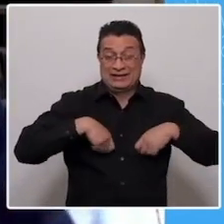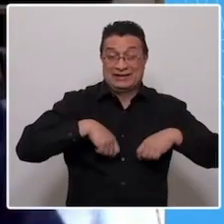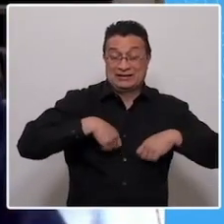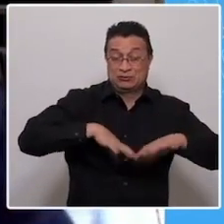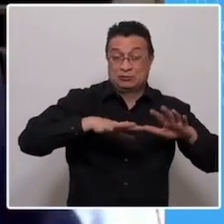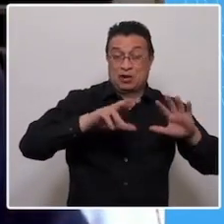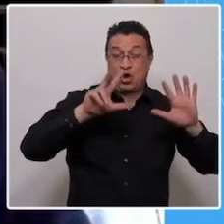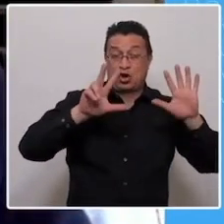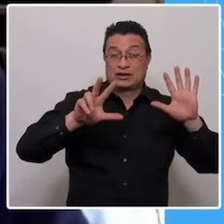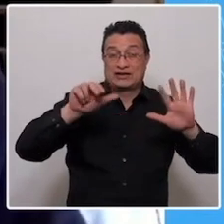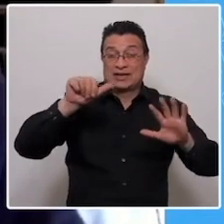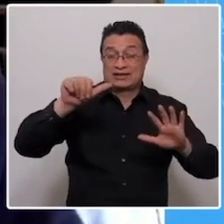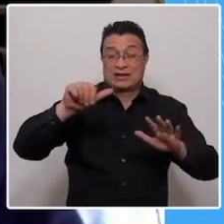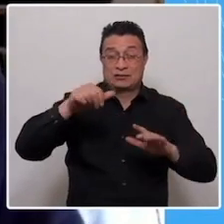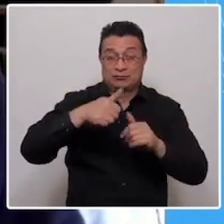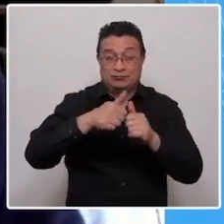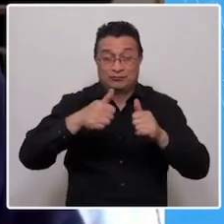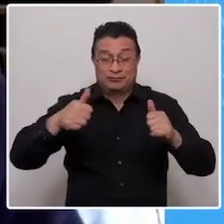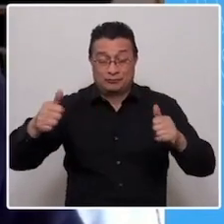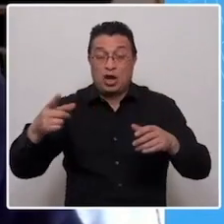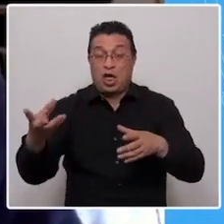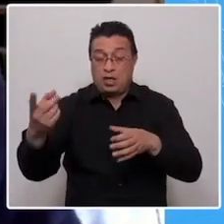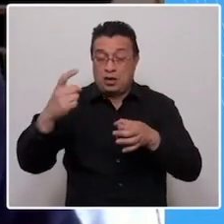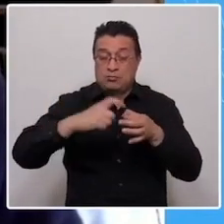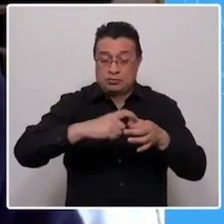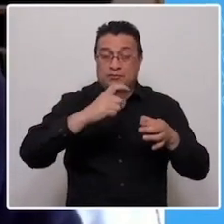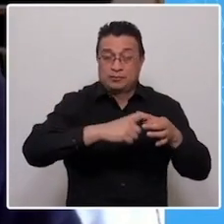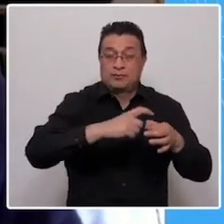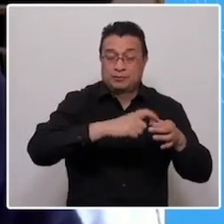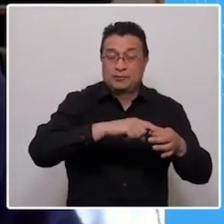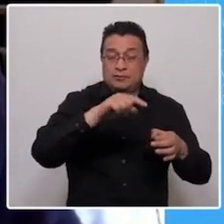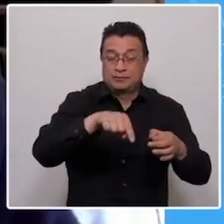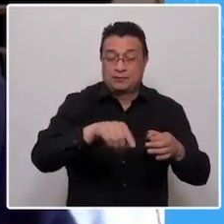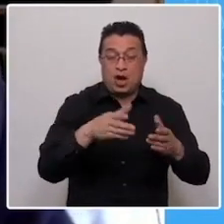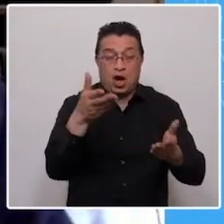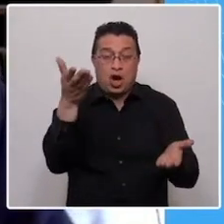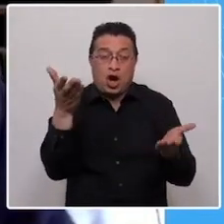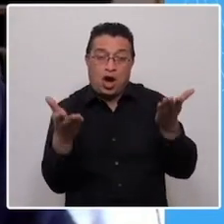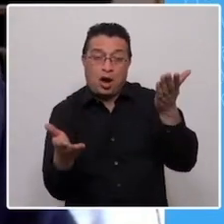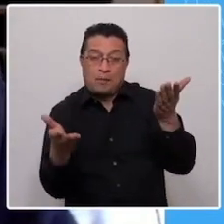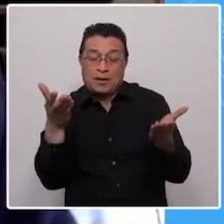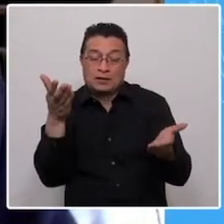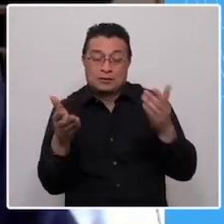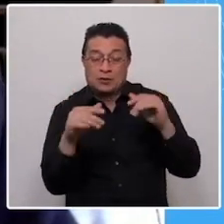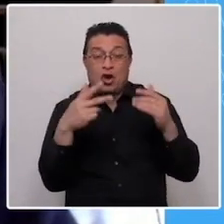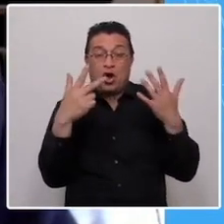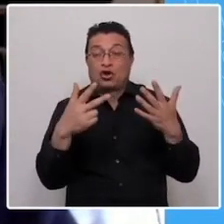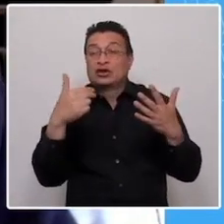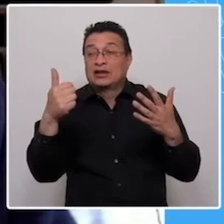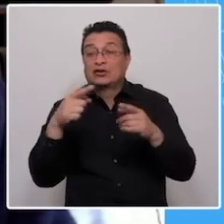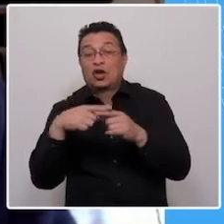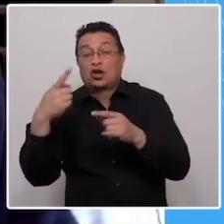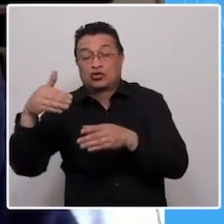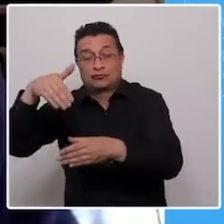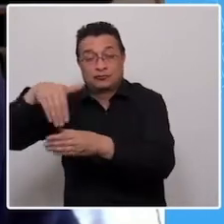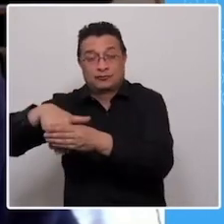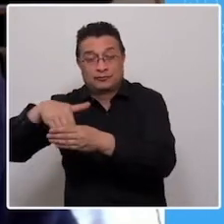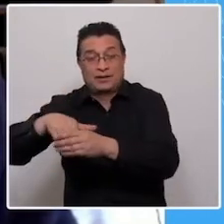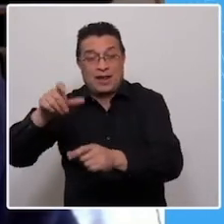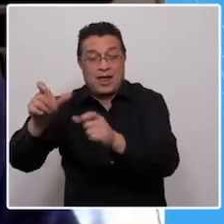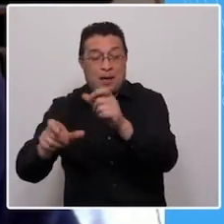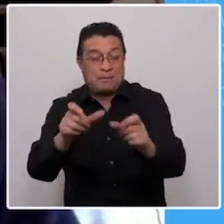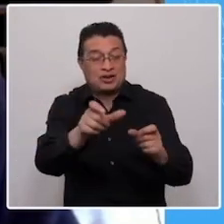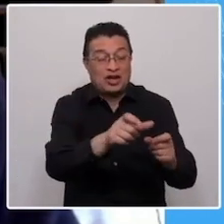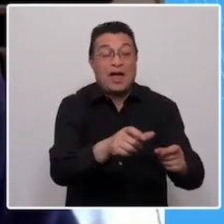86 parlamentarios que iba a tener en comparación a los otros 86 electos popularmente.